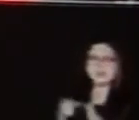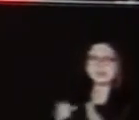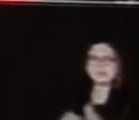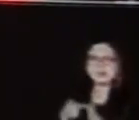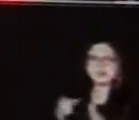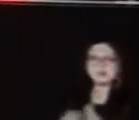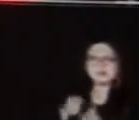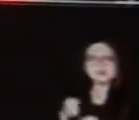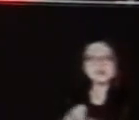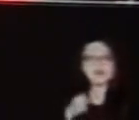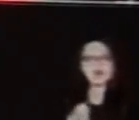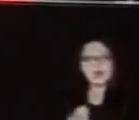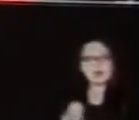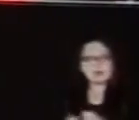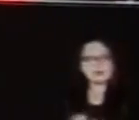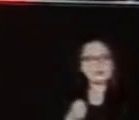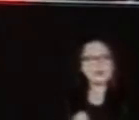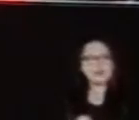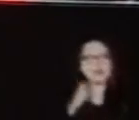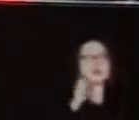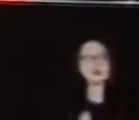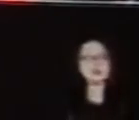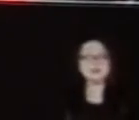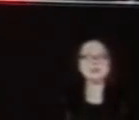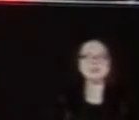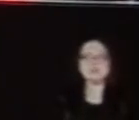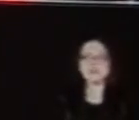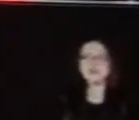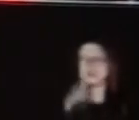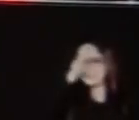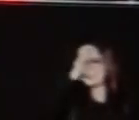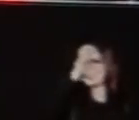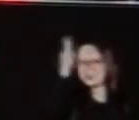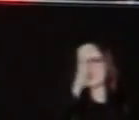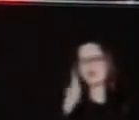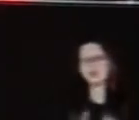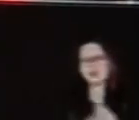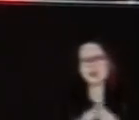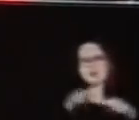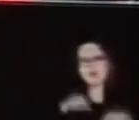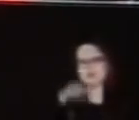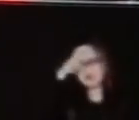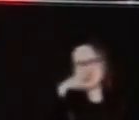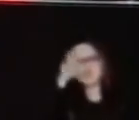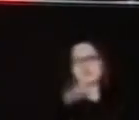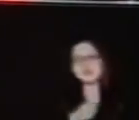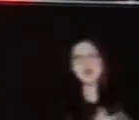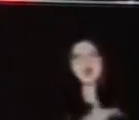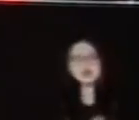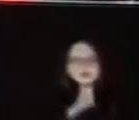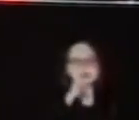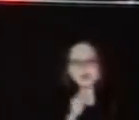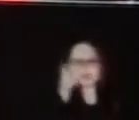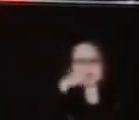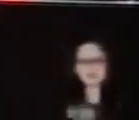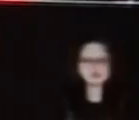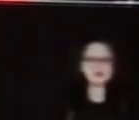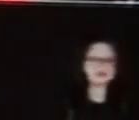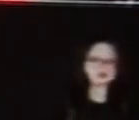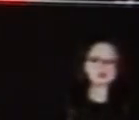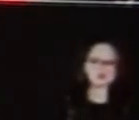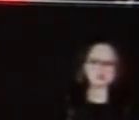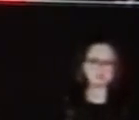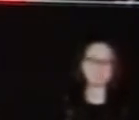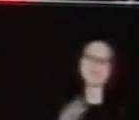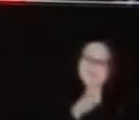años, nada ha dañado más a México que la deshonestidad de los gobernantes